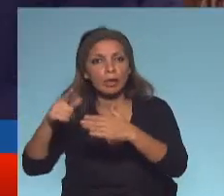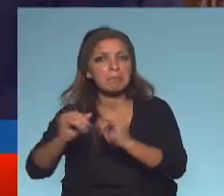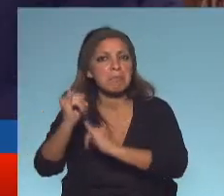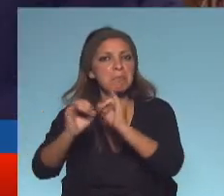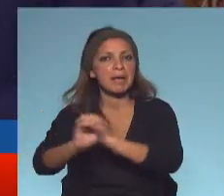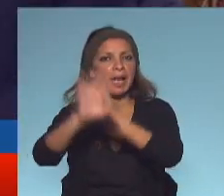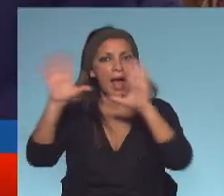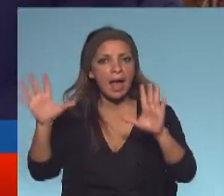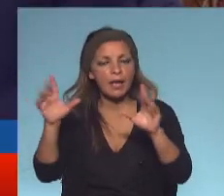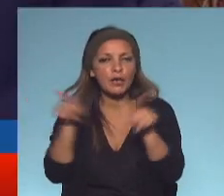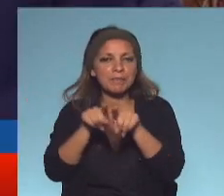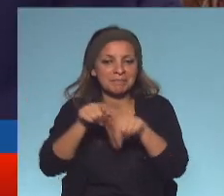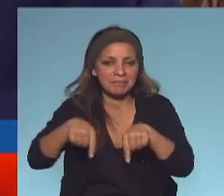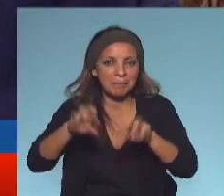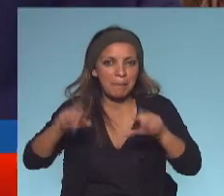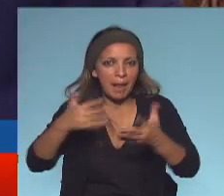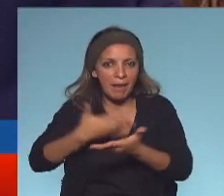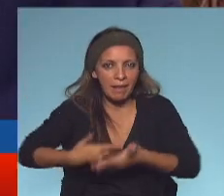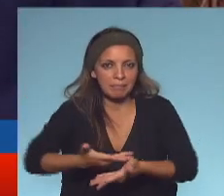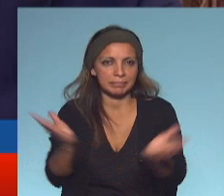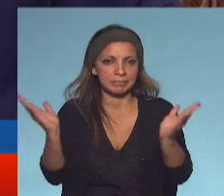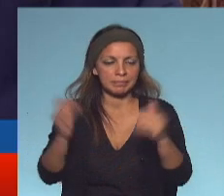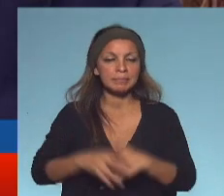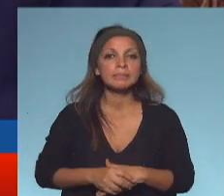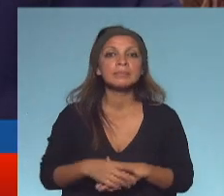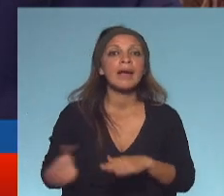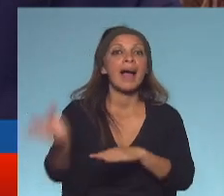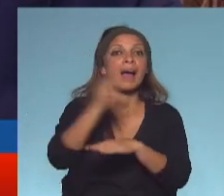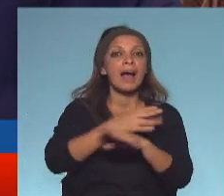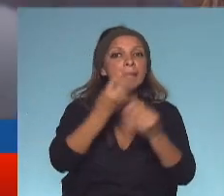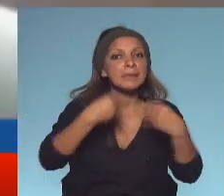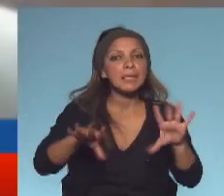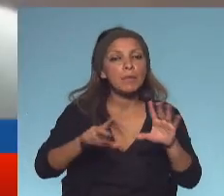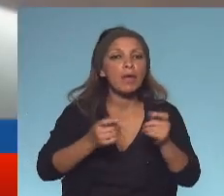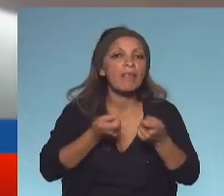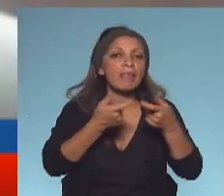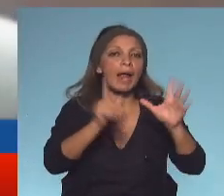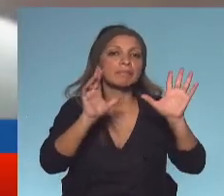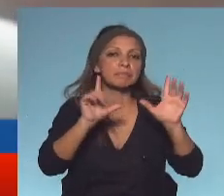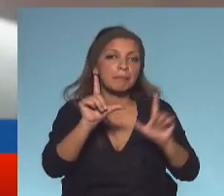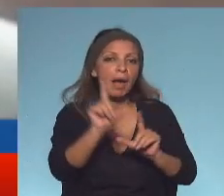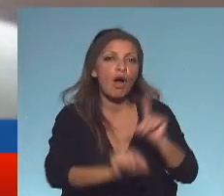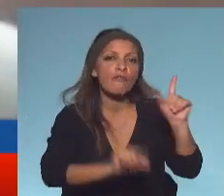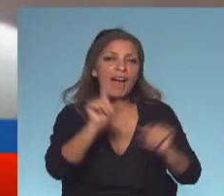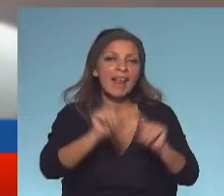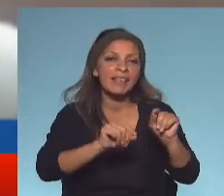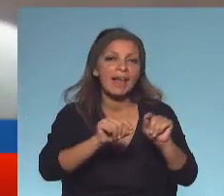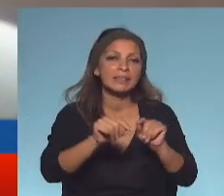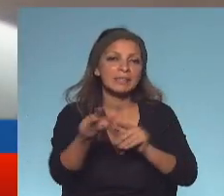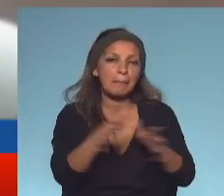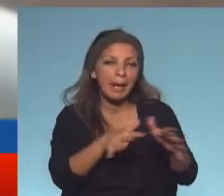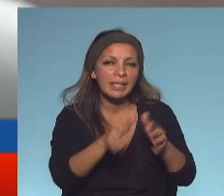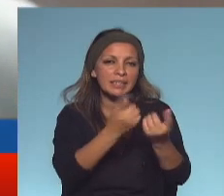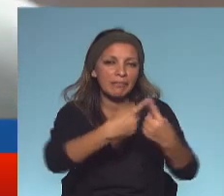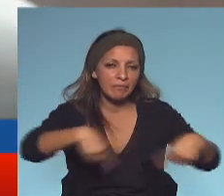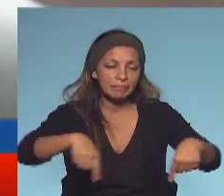esto que estamos lanzando en estos días. Habíamos empezado con algunas ofertas de parrilleros en días especiales.